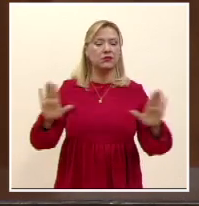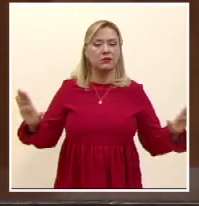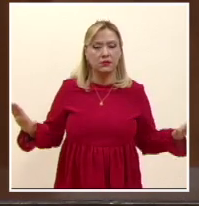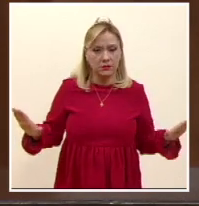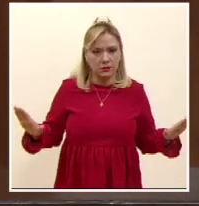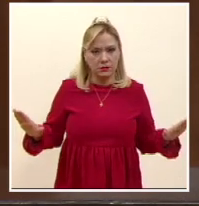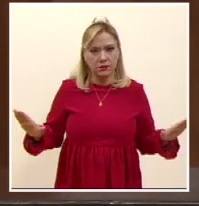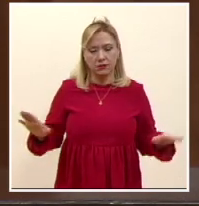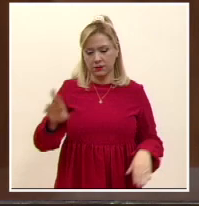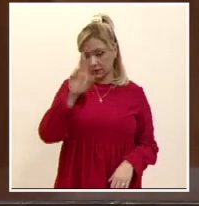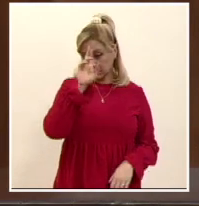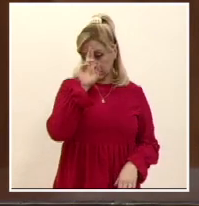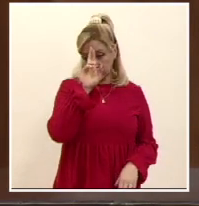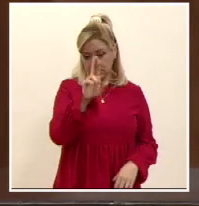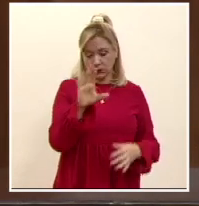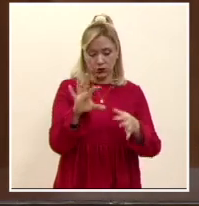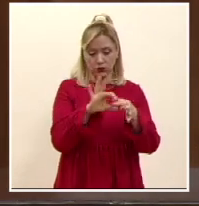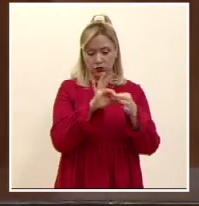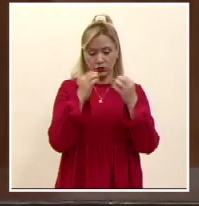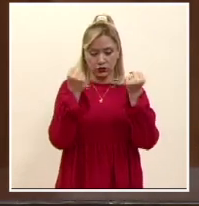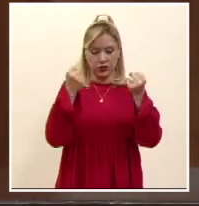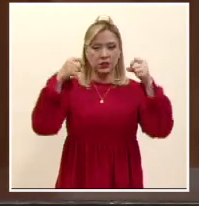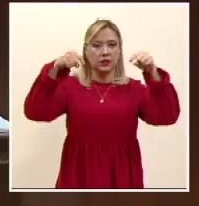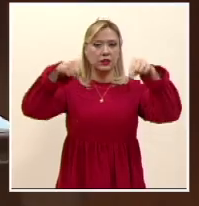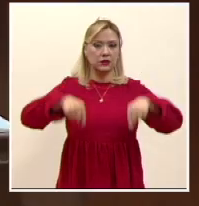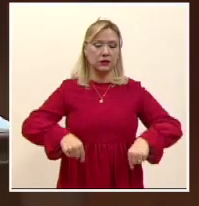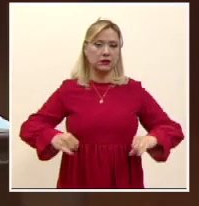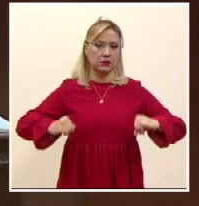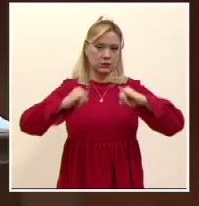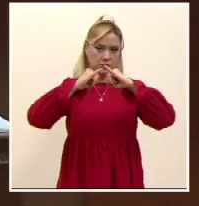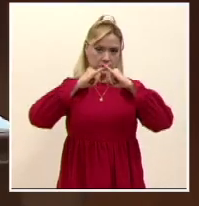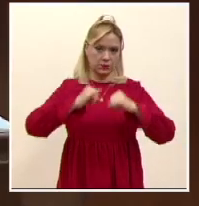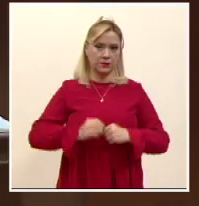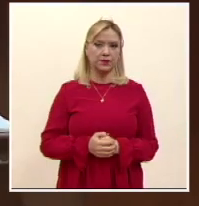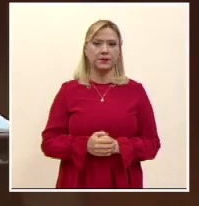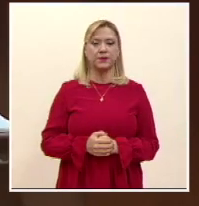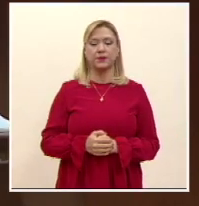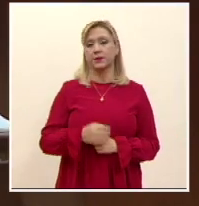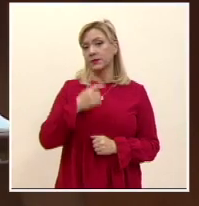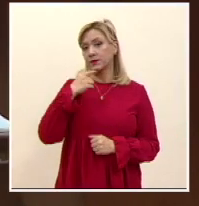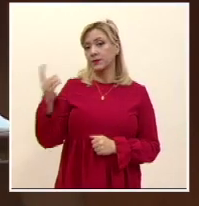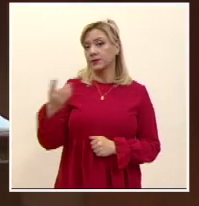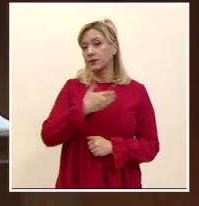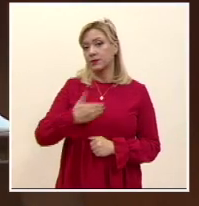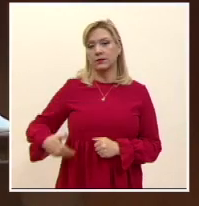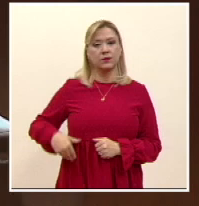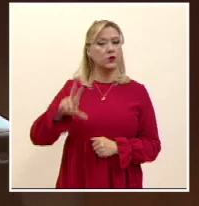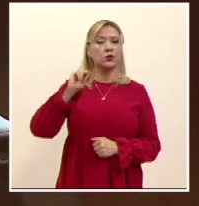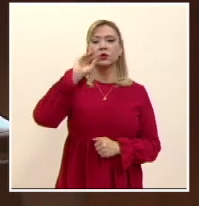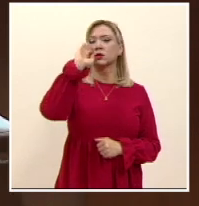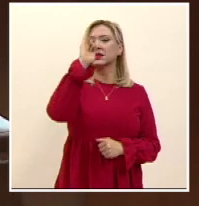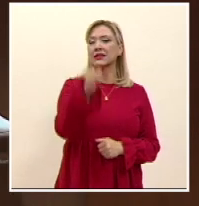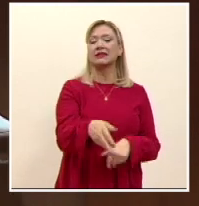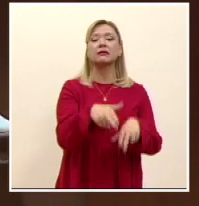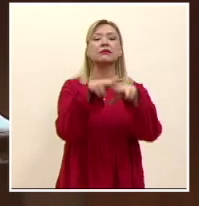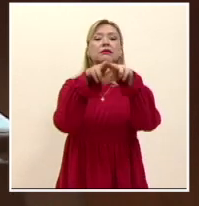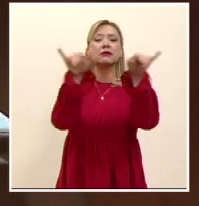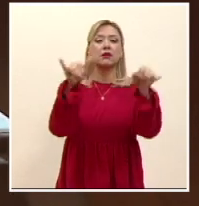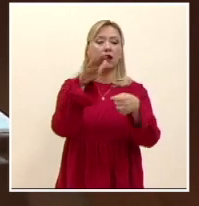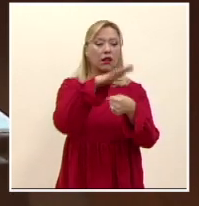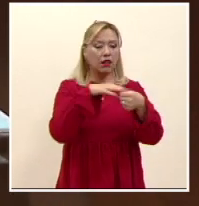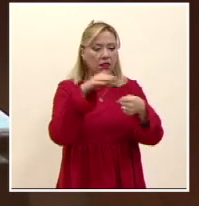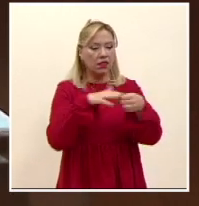así la fortaleza de esta institución. Advirtió que su presidencia no tolerará acto alguno de acoso